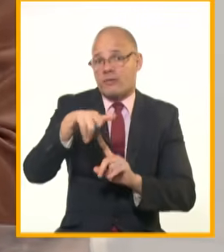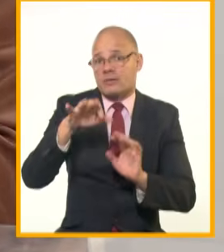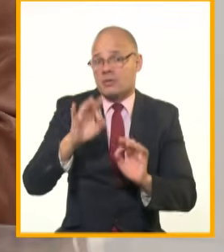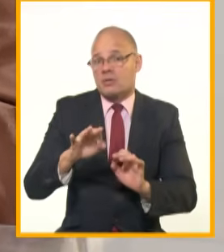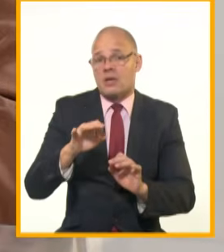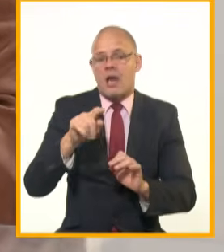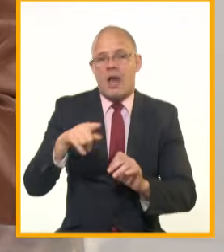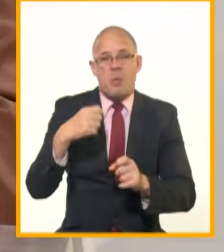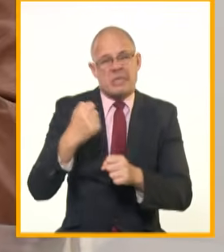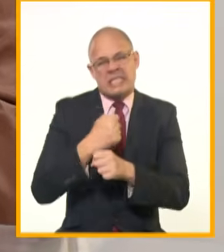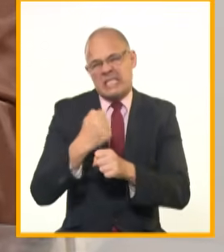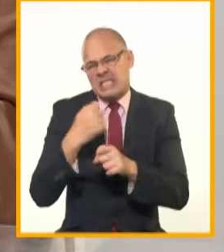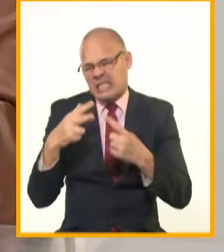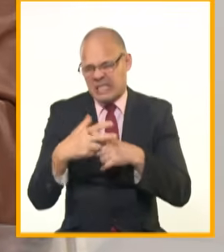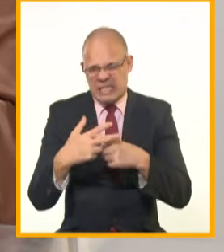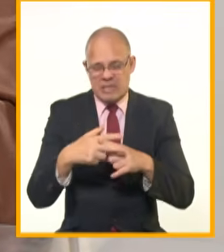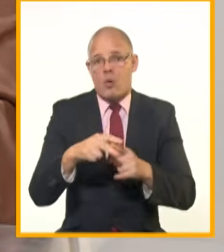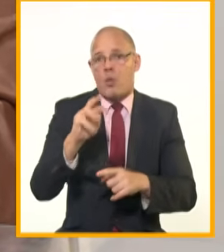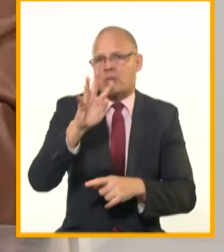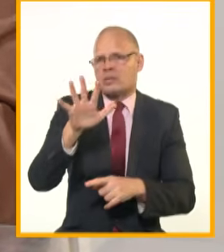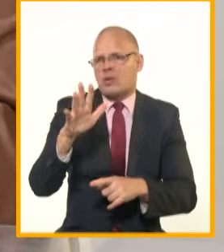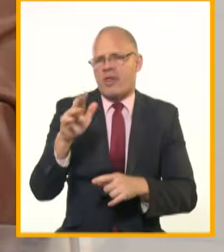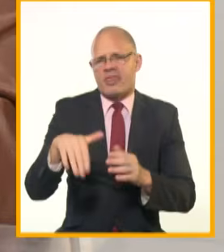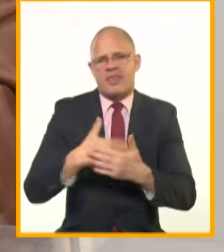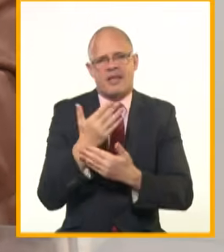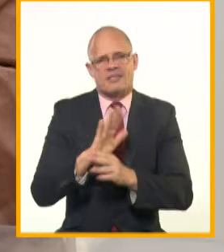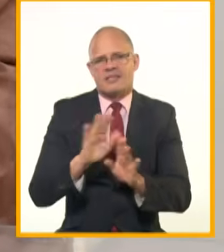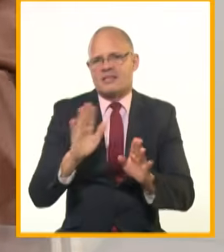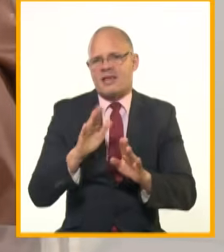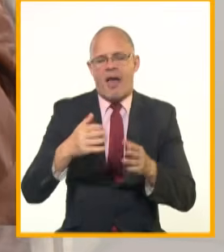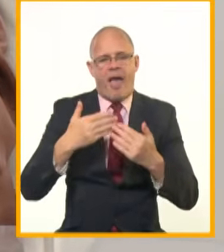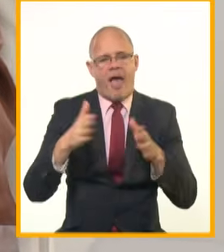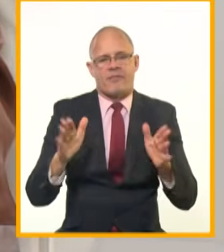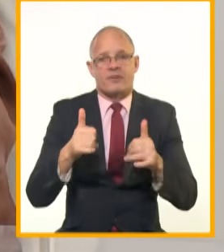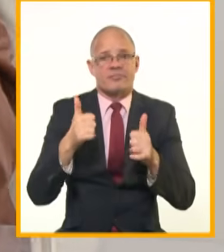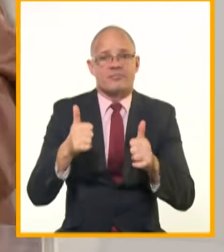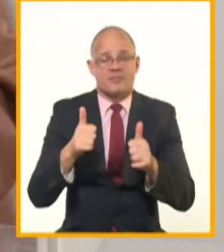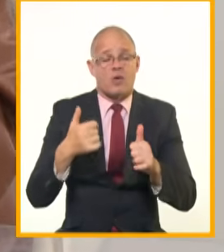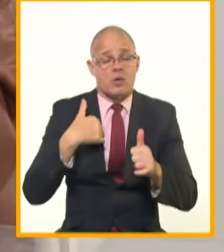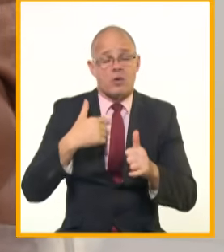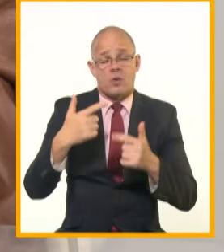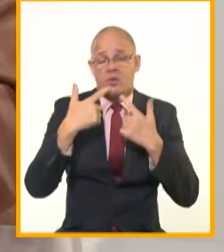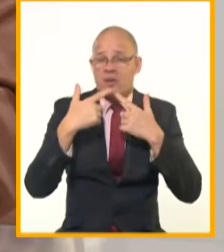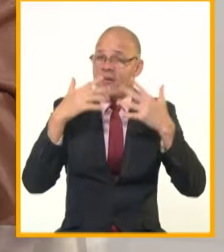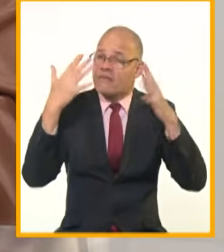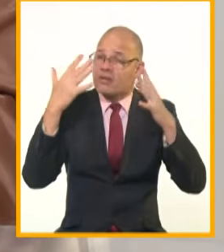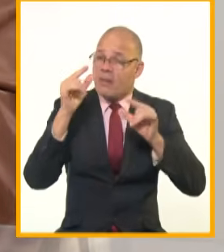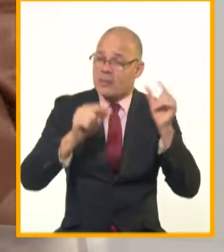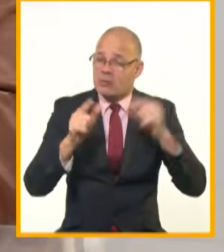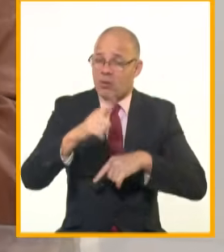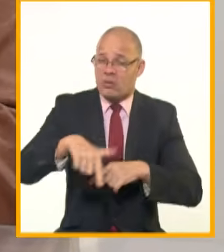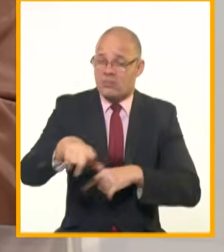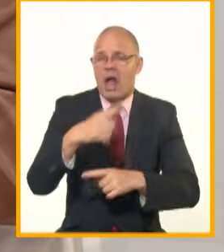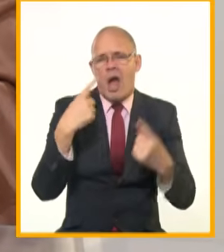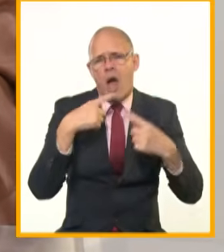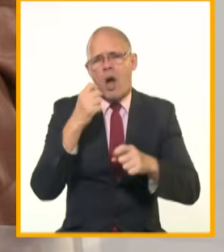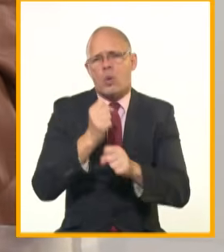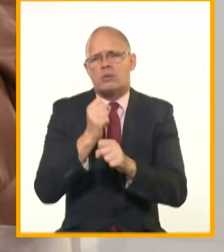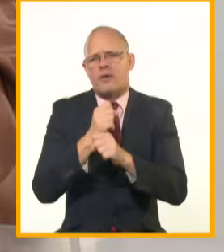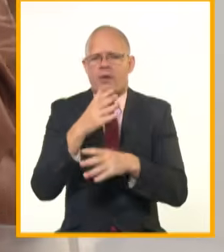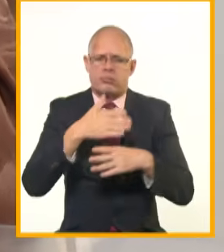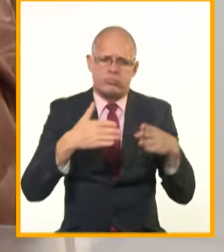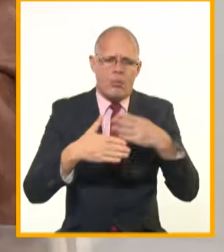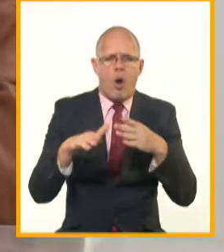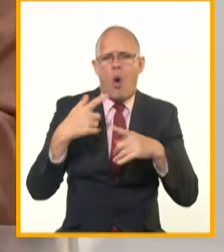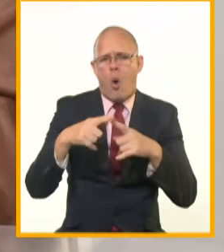Yo lo digo aquí, honor a mucha gente, incluso trabajadores de la construcción de la empresa forestal